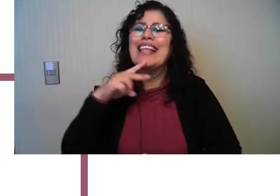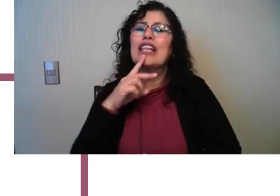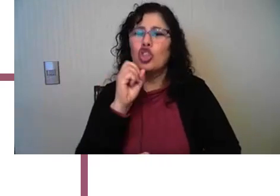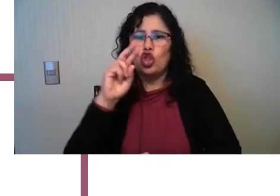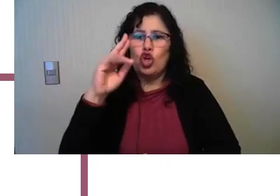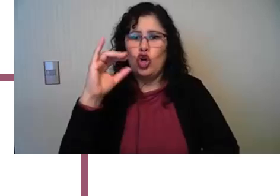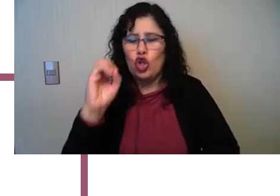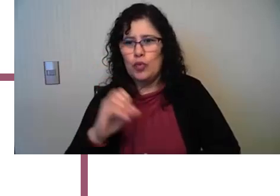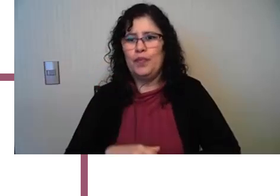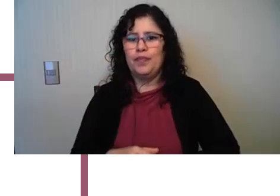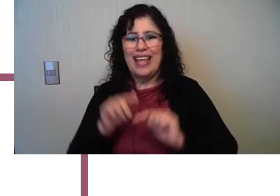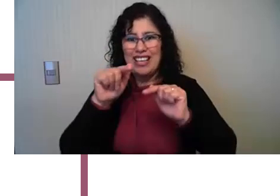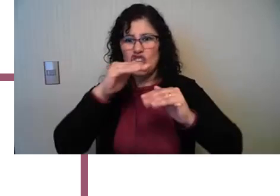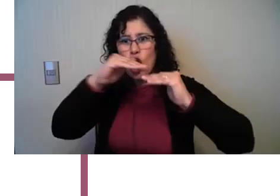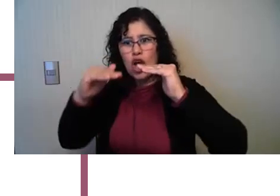infratentoriales, ¿ya?